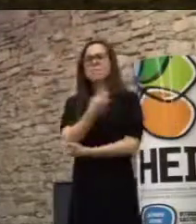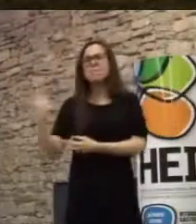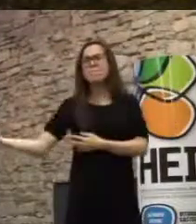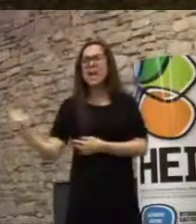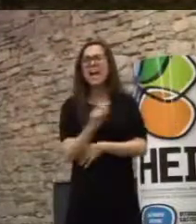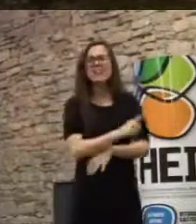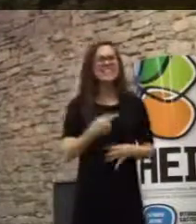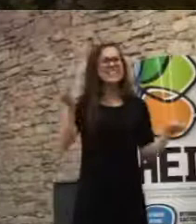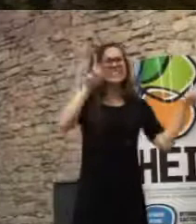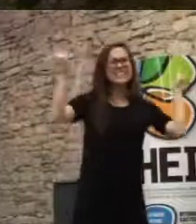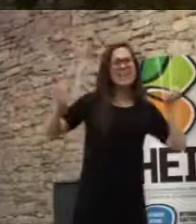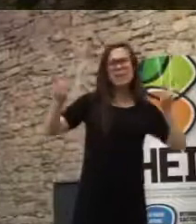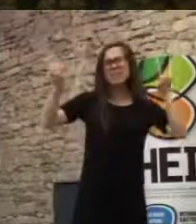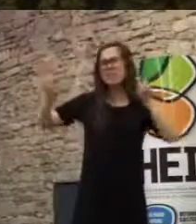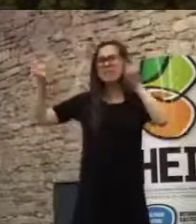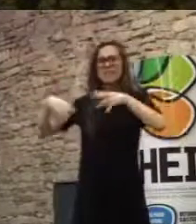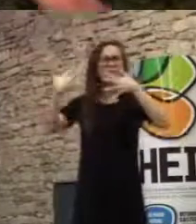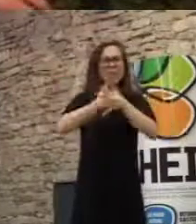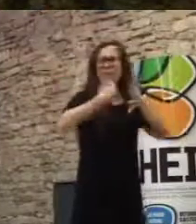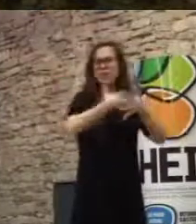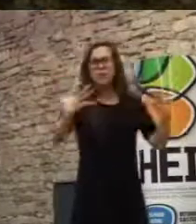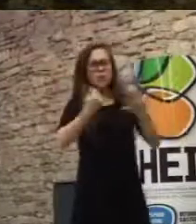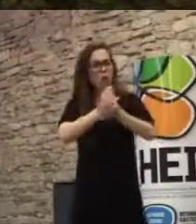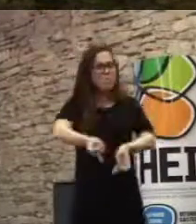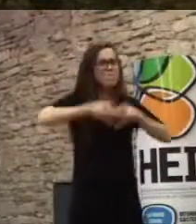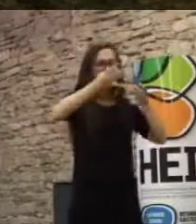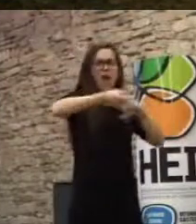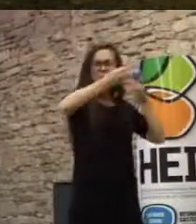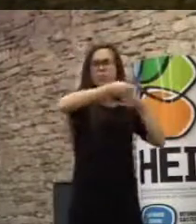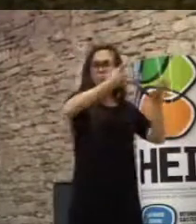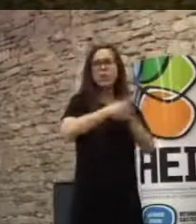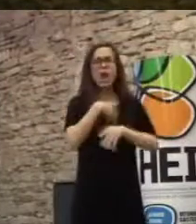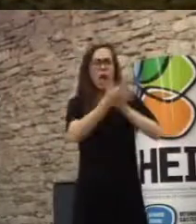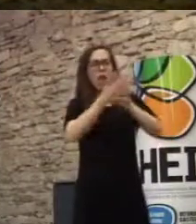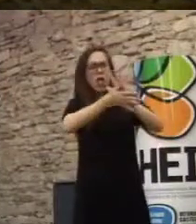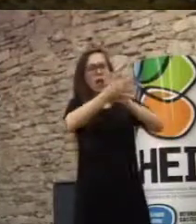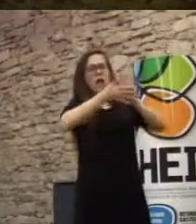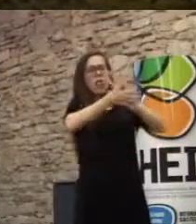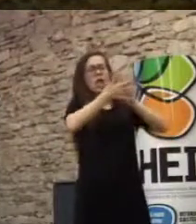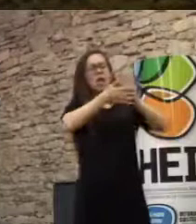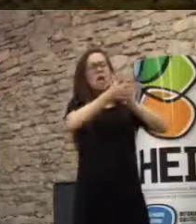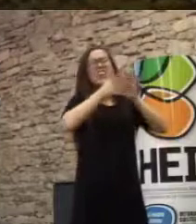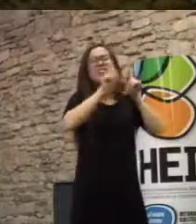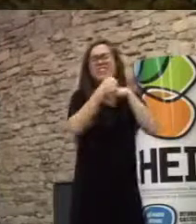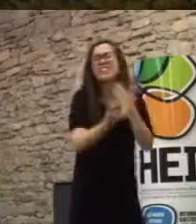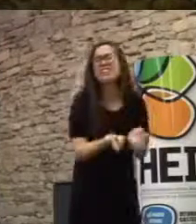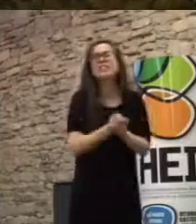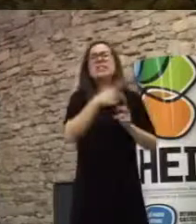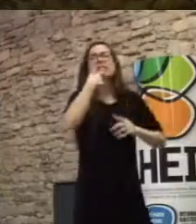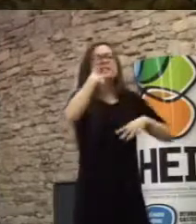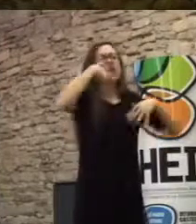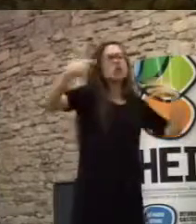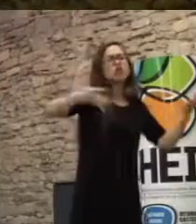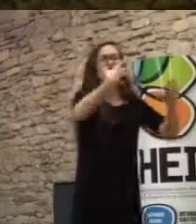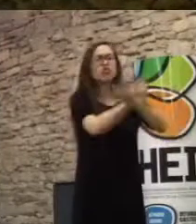25 temas te lo mezclas 25 temas y tres estados de golpe no y para decir que hay un monte muy alto por ejemplo lo golpea te diría que es un multi súper alto y dalt y entonces es